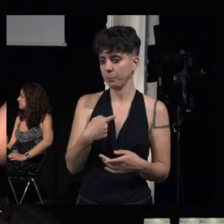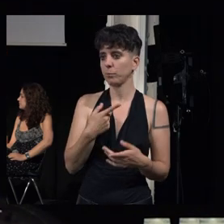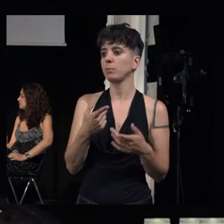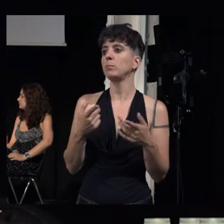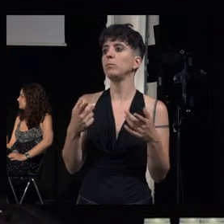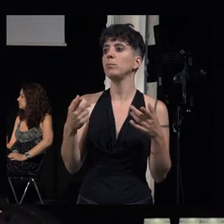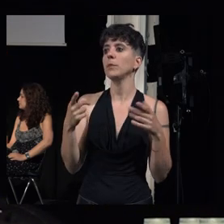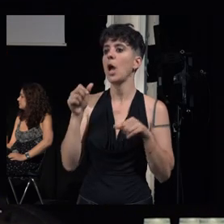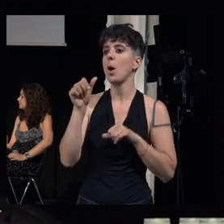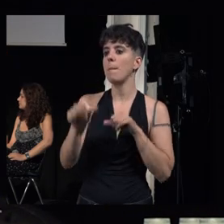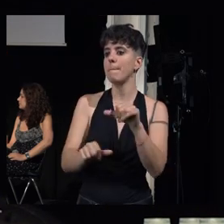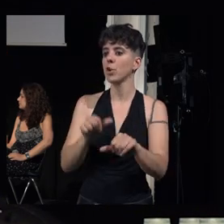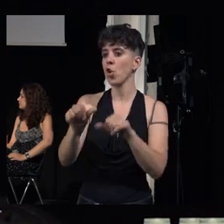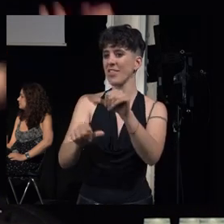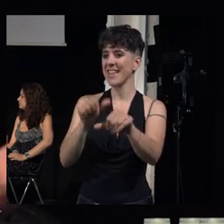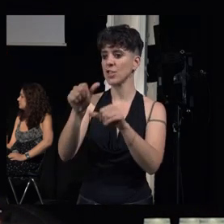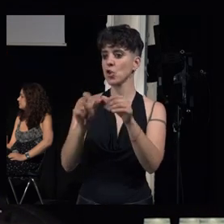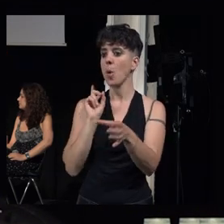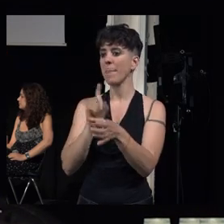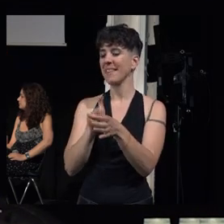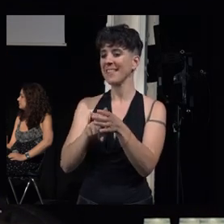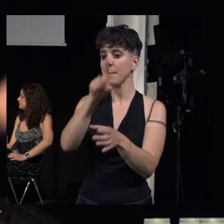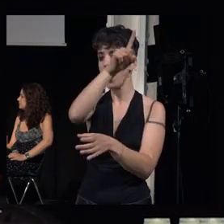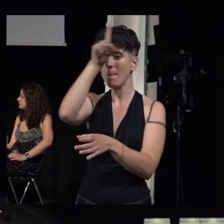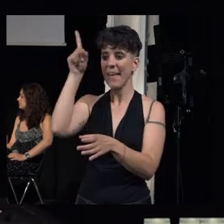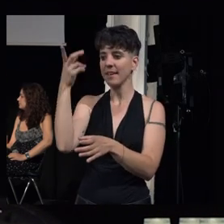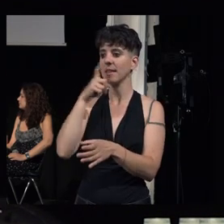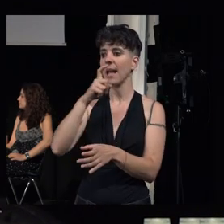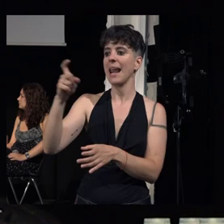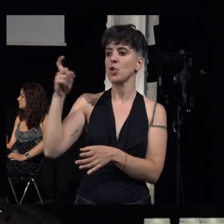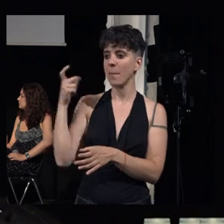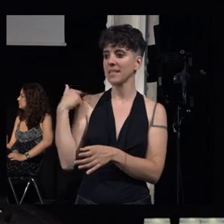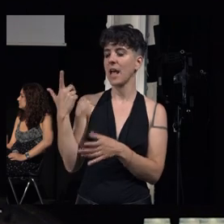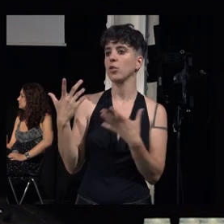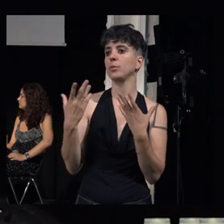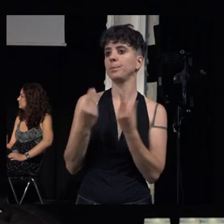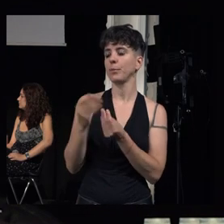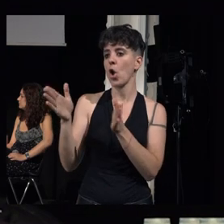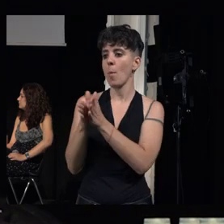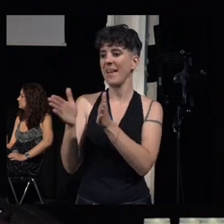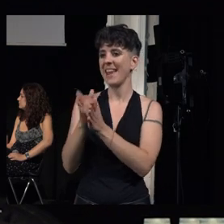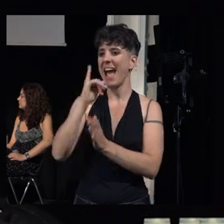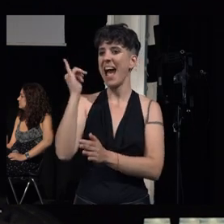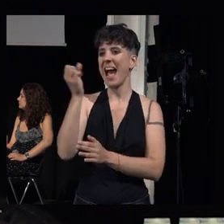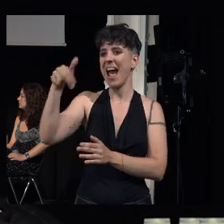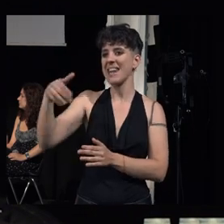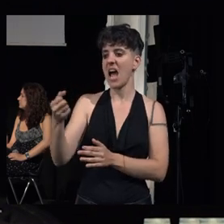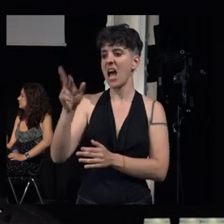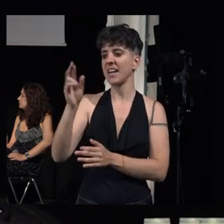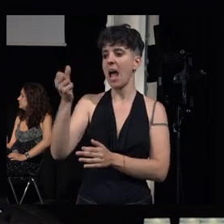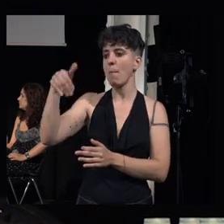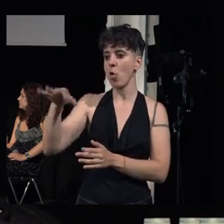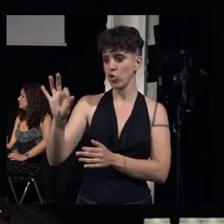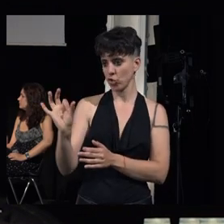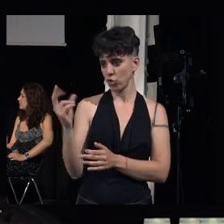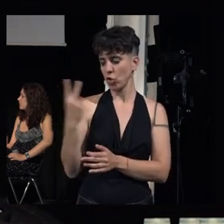acompañado un proceso participativo en Madrid el año pasado, junto con mi compañera Hanna Ramos, en el que se nos propuso